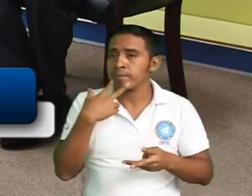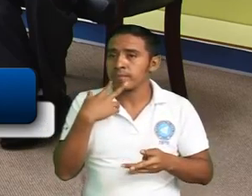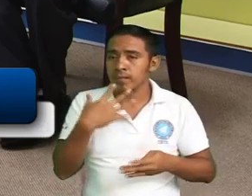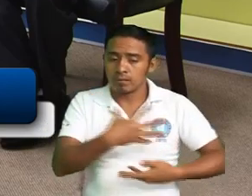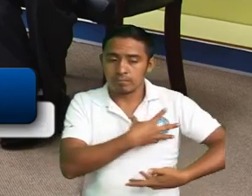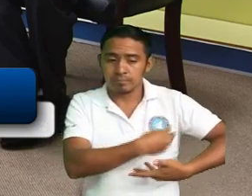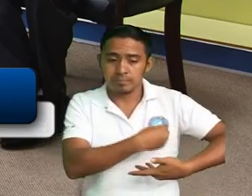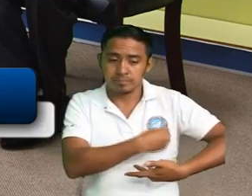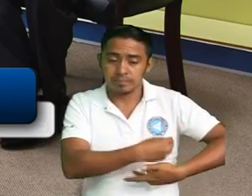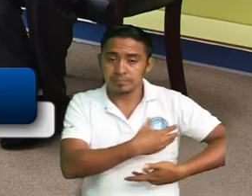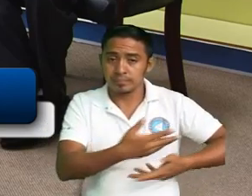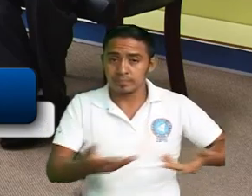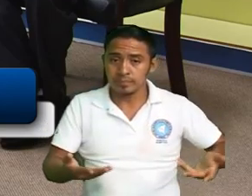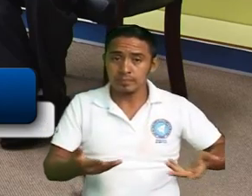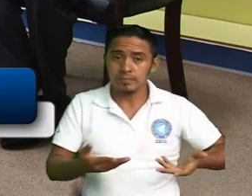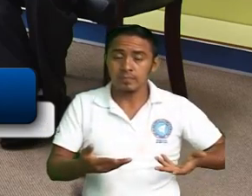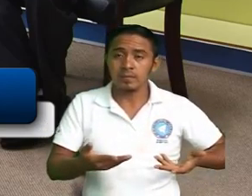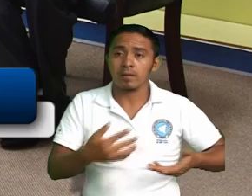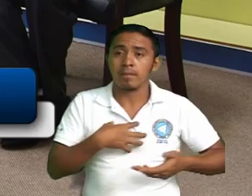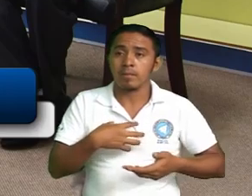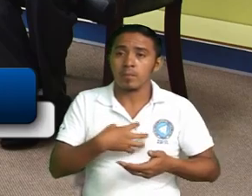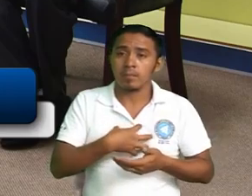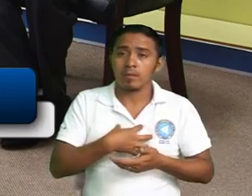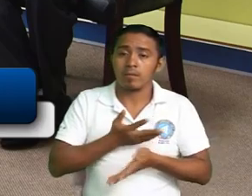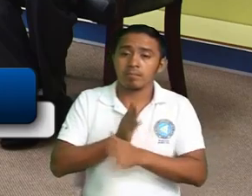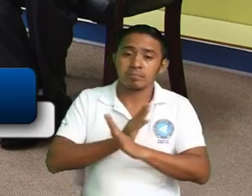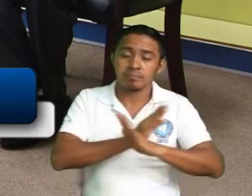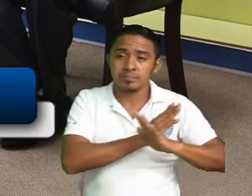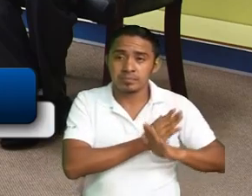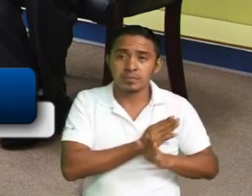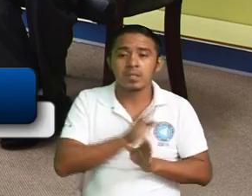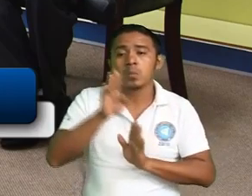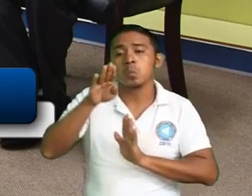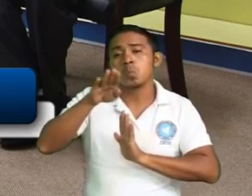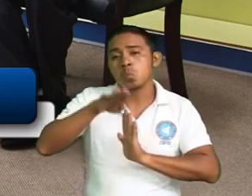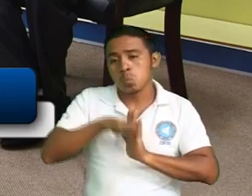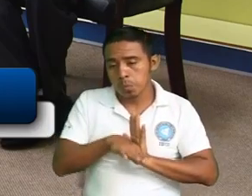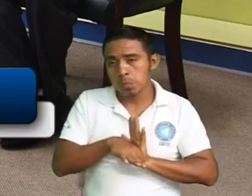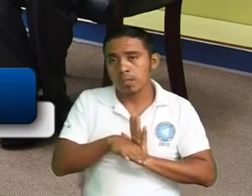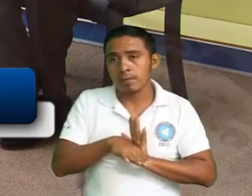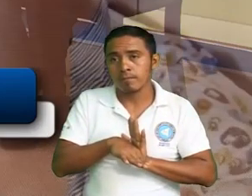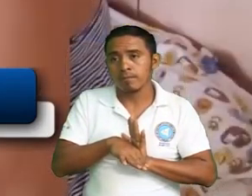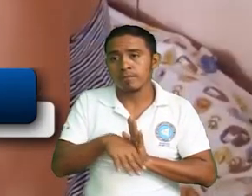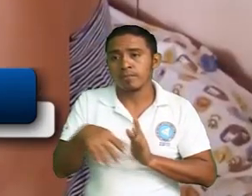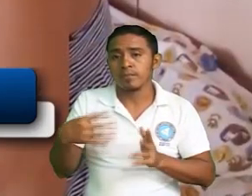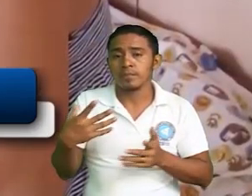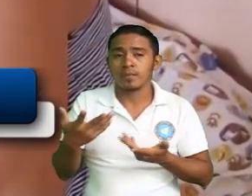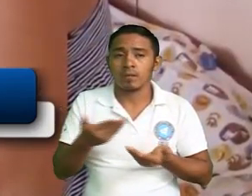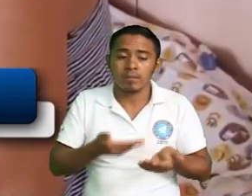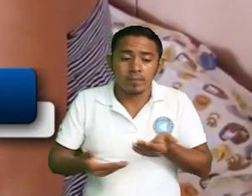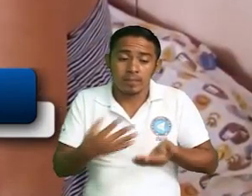leche materna, su sistema inmunológico es menor que uno que recibe